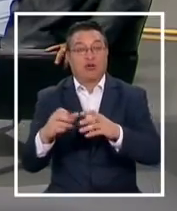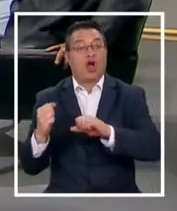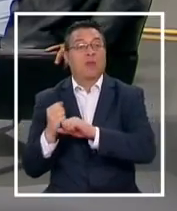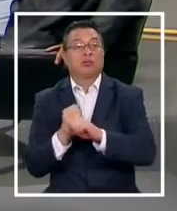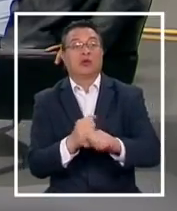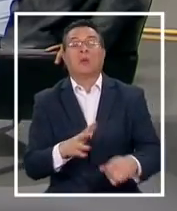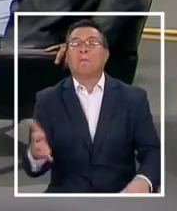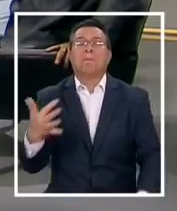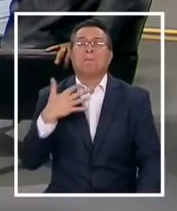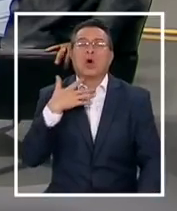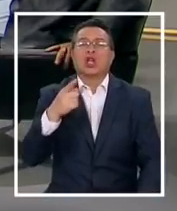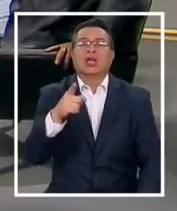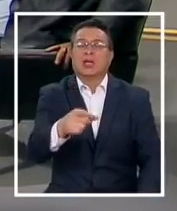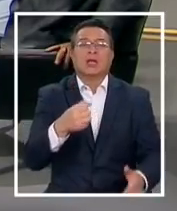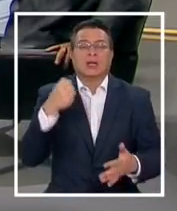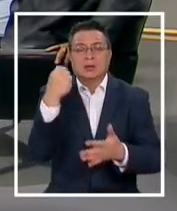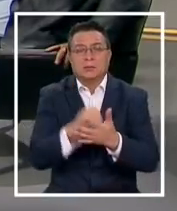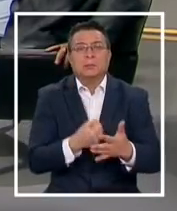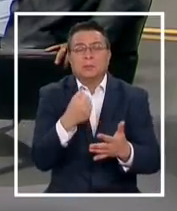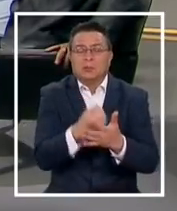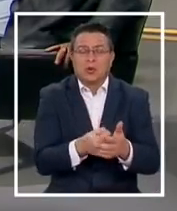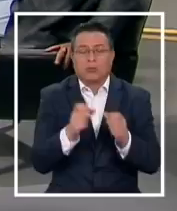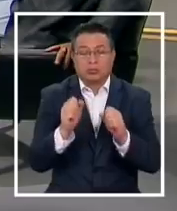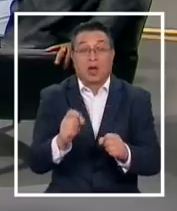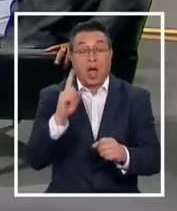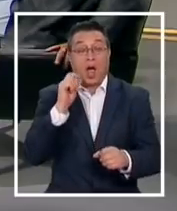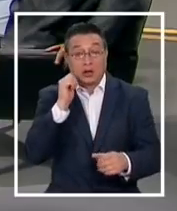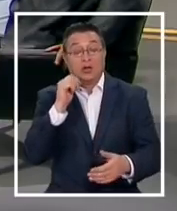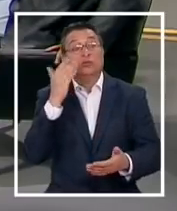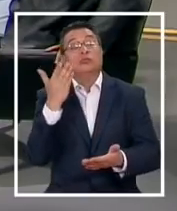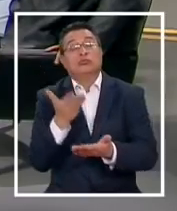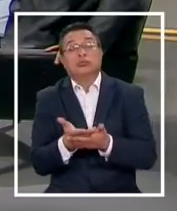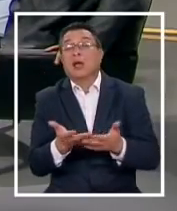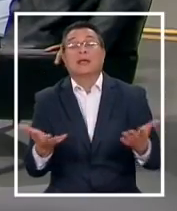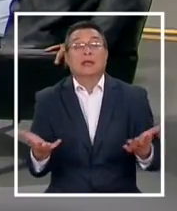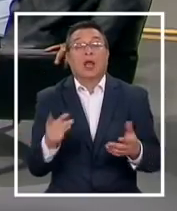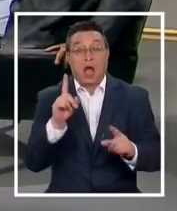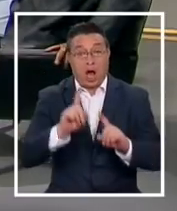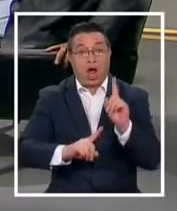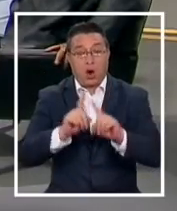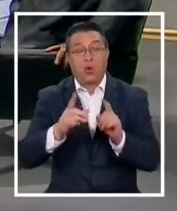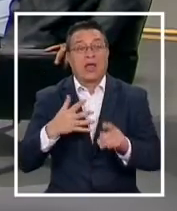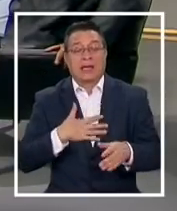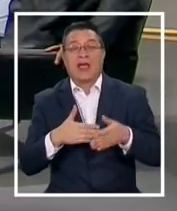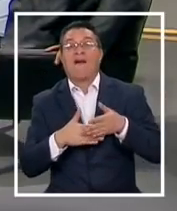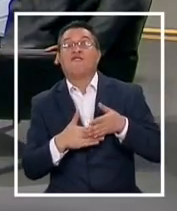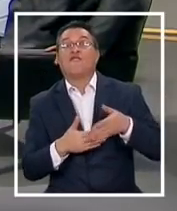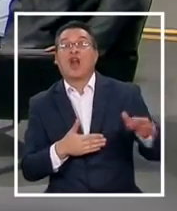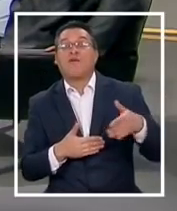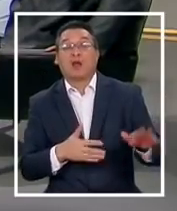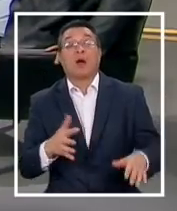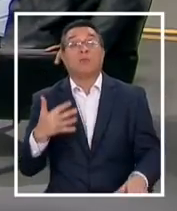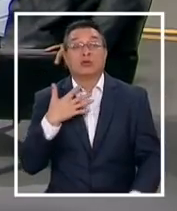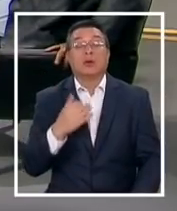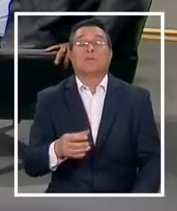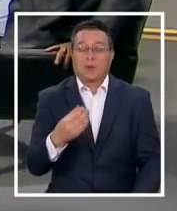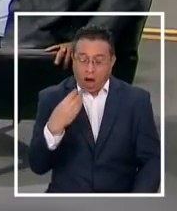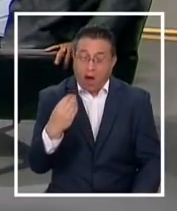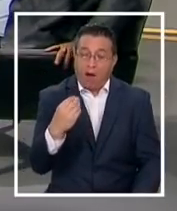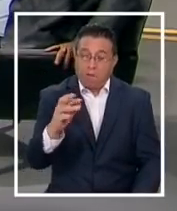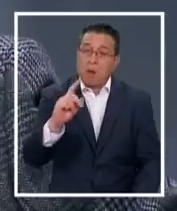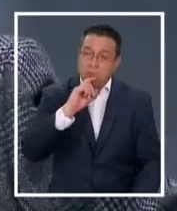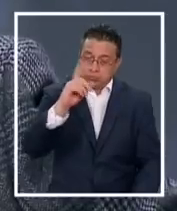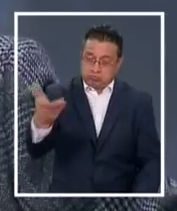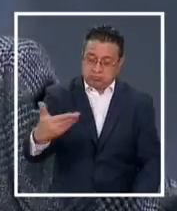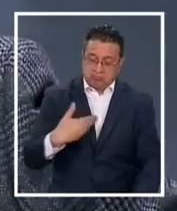qué insisten, aunque es una de las alternativas que ayer decidieron en su partido, pero por qué hay algunos que insisten en dejarla fuera? ¿Qué les pasa? Qué bueno que me preguntáis